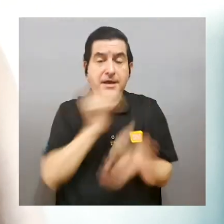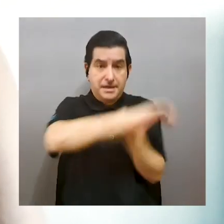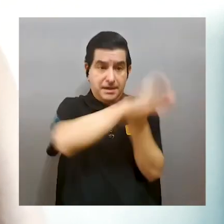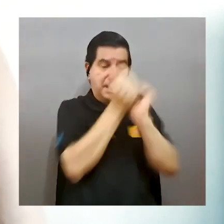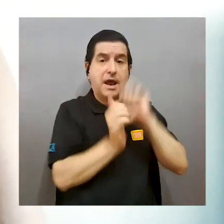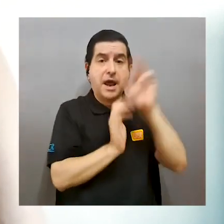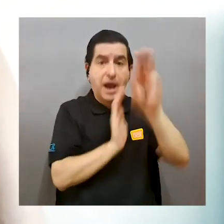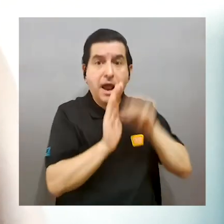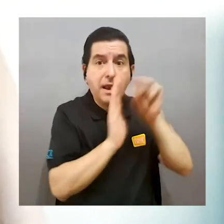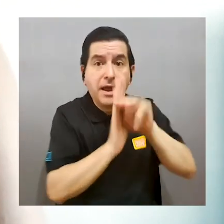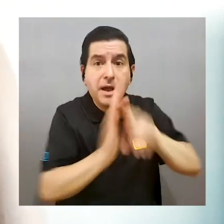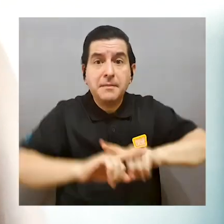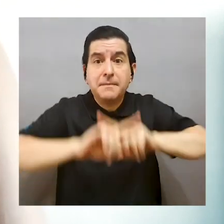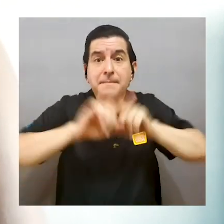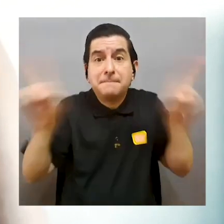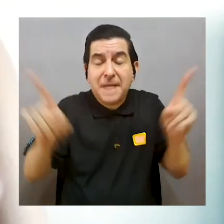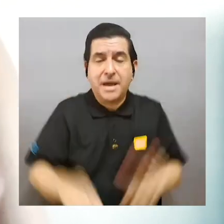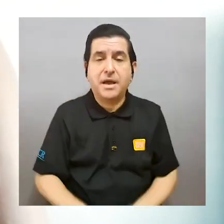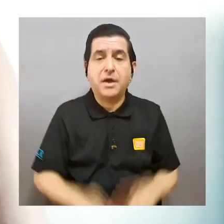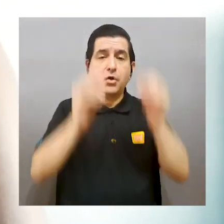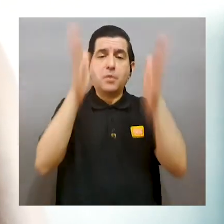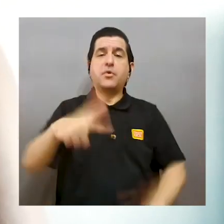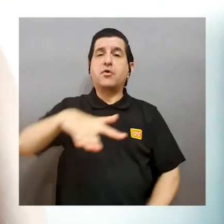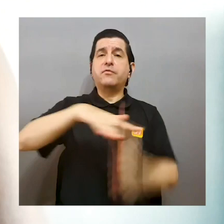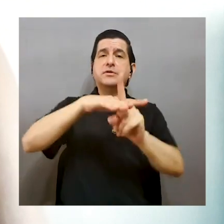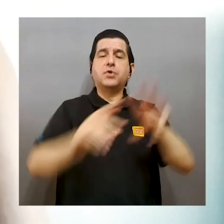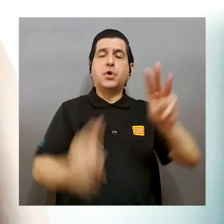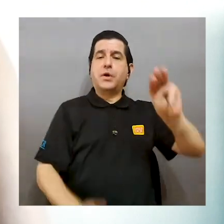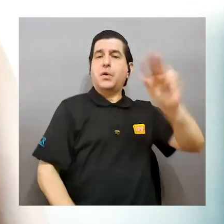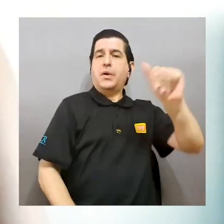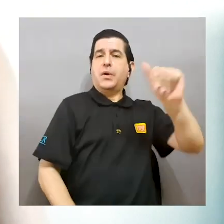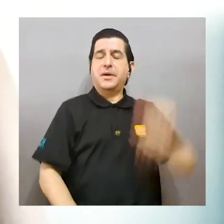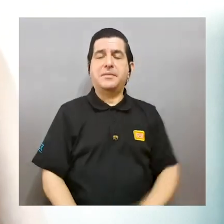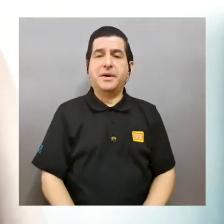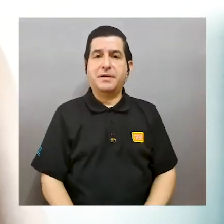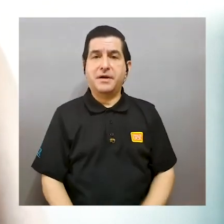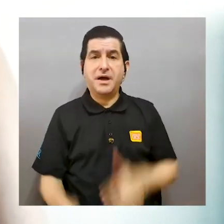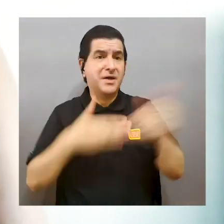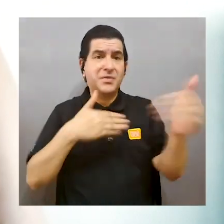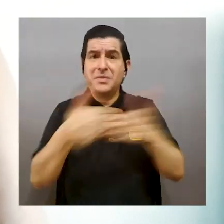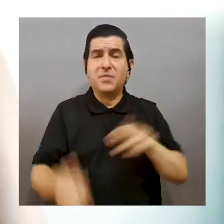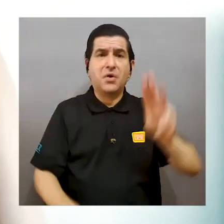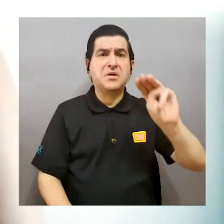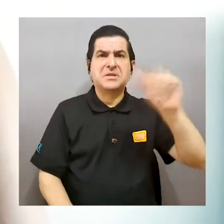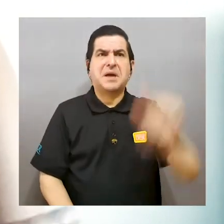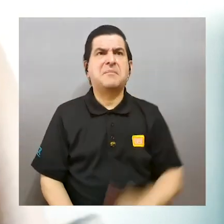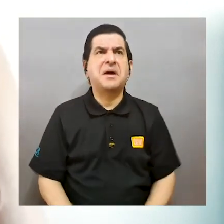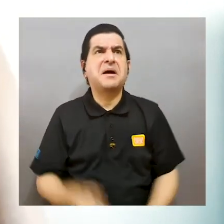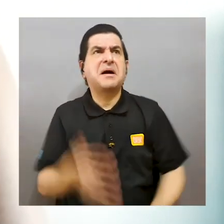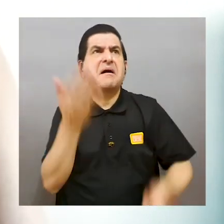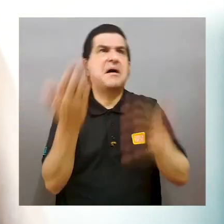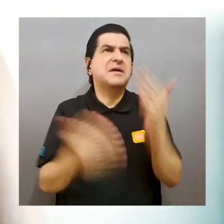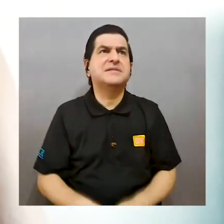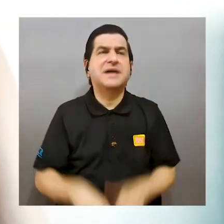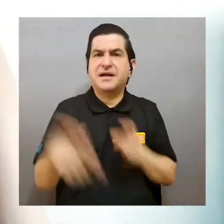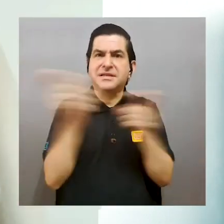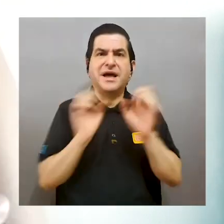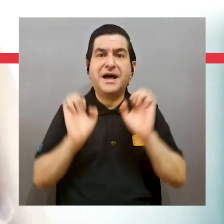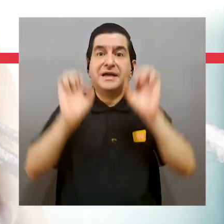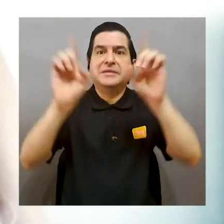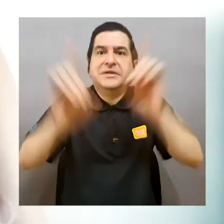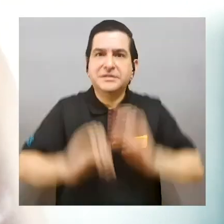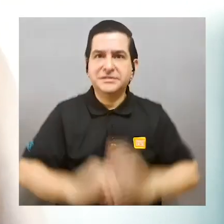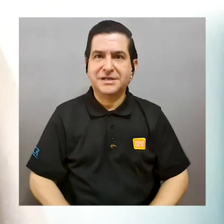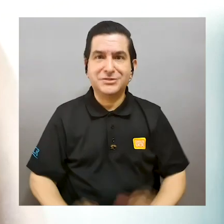aspira la reforma curricular, pero si llega un docente máster, aunque su maestría incluso sea en